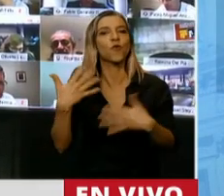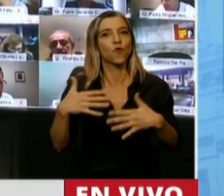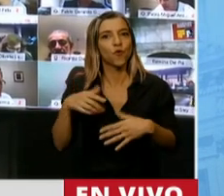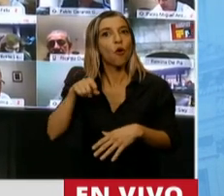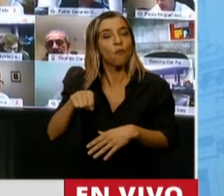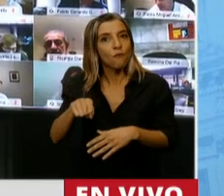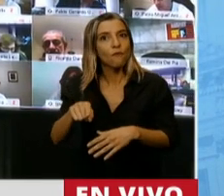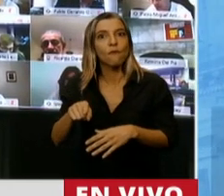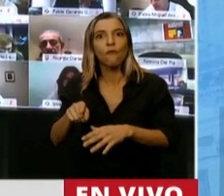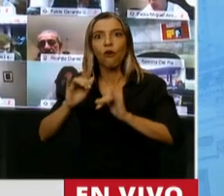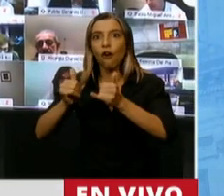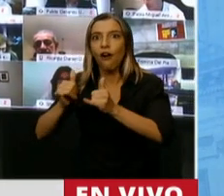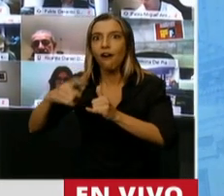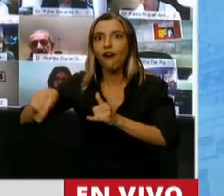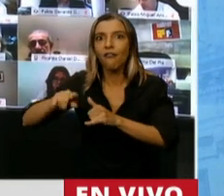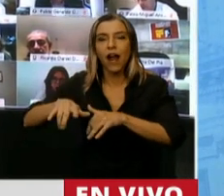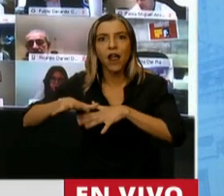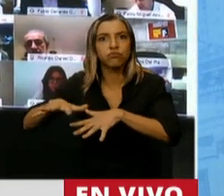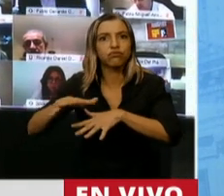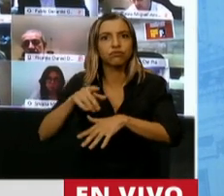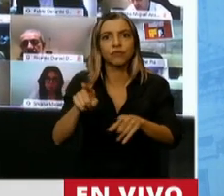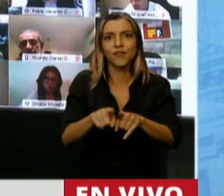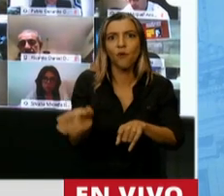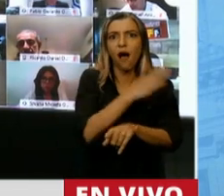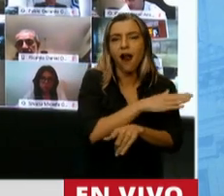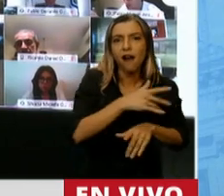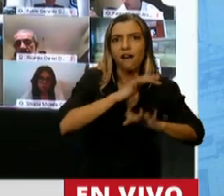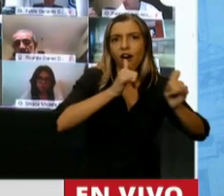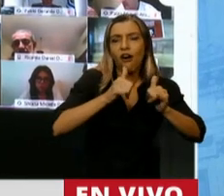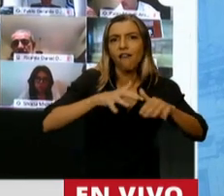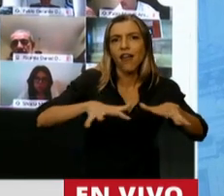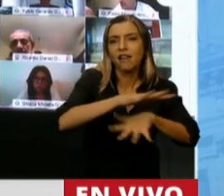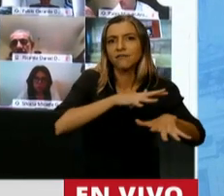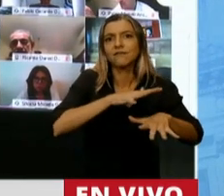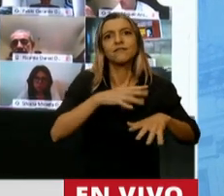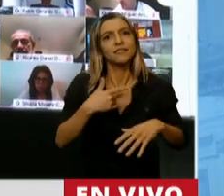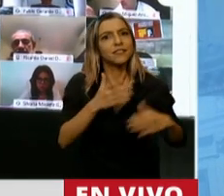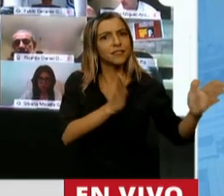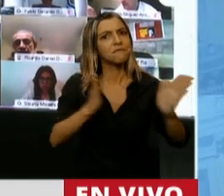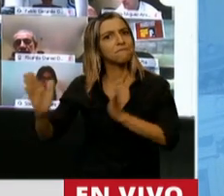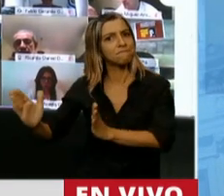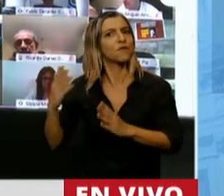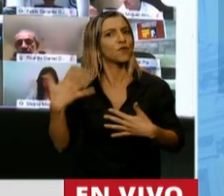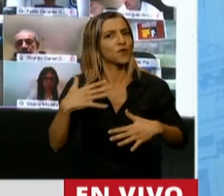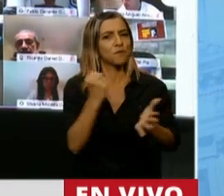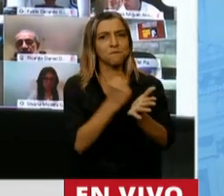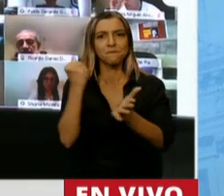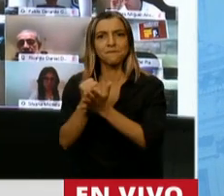juvenil. Y no son dos momentos que puedan disociarse. Yo escuchaba